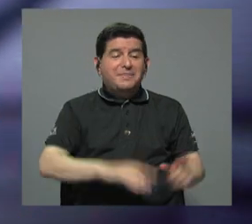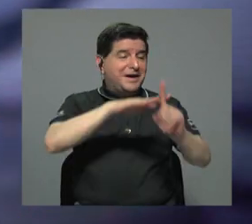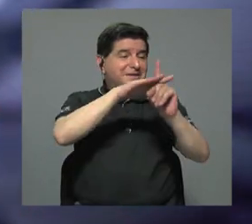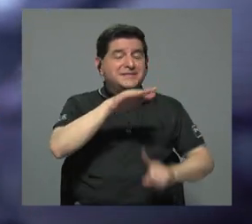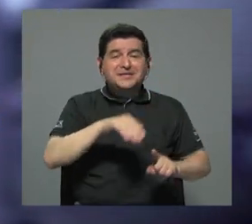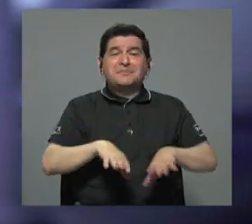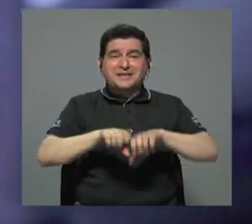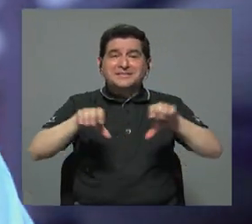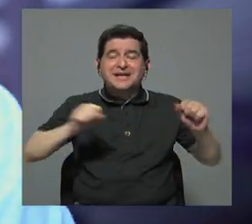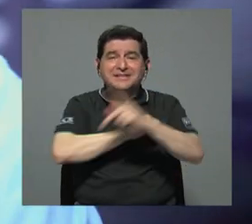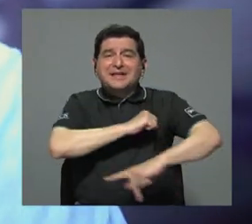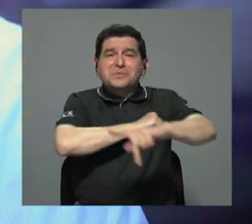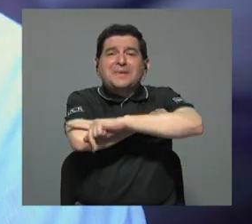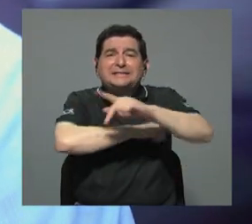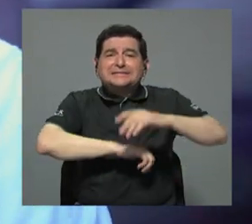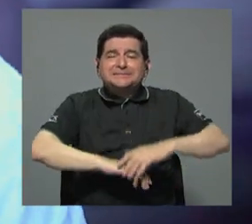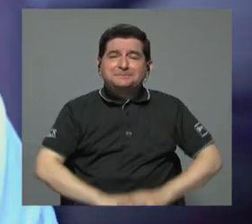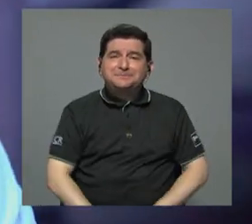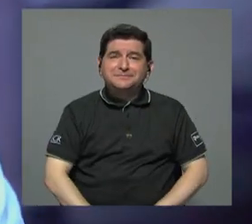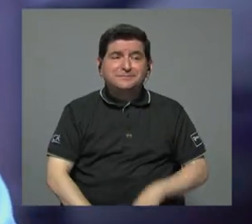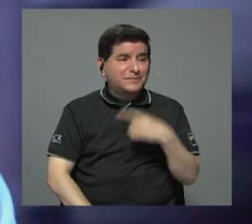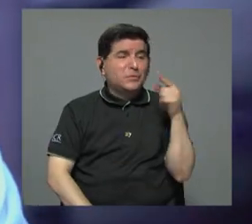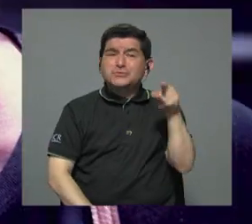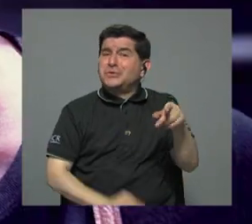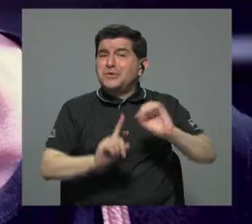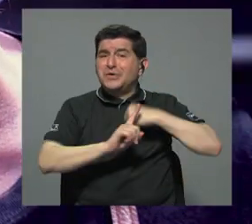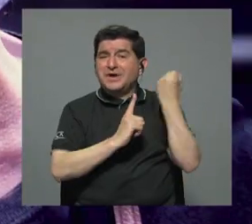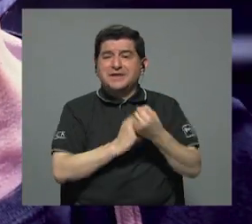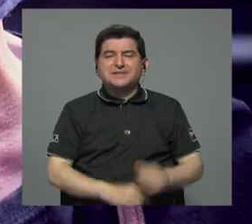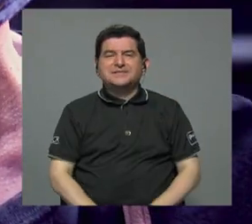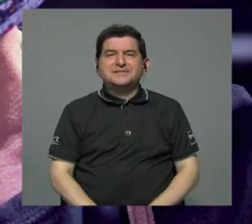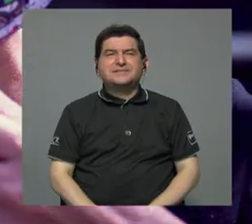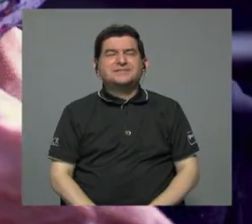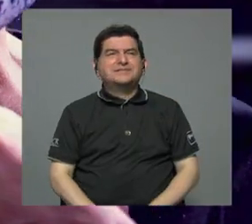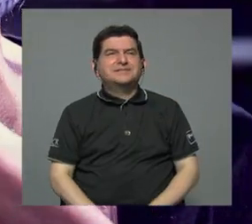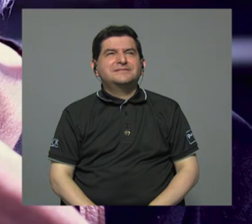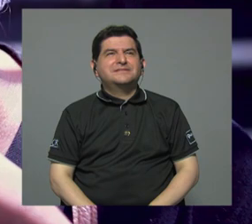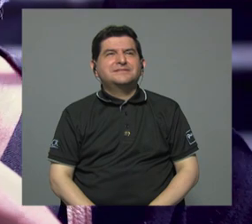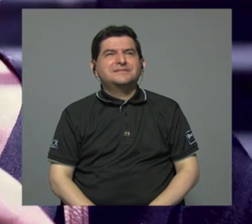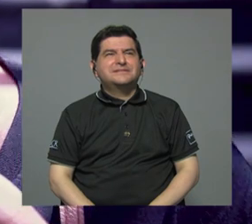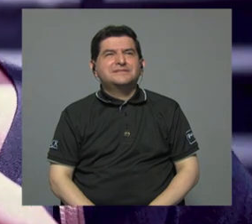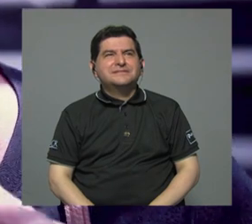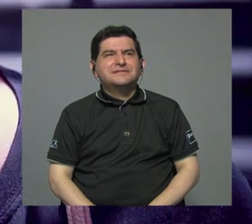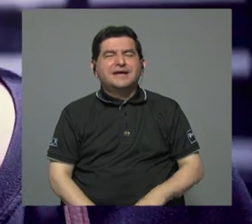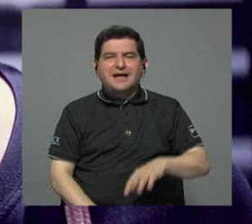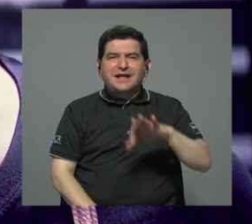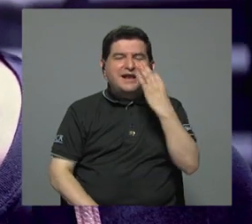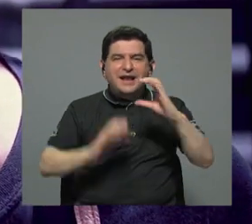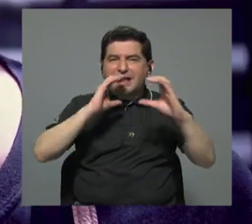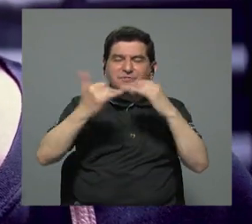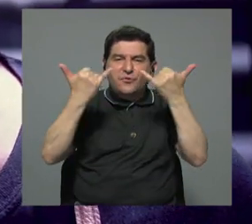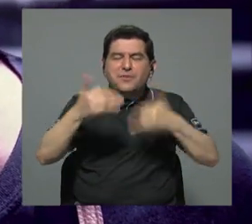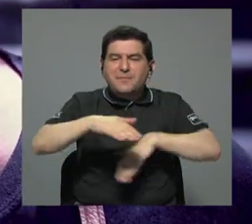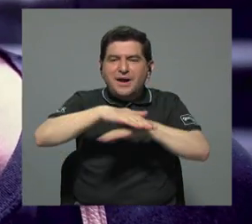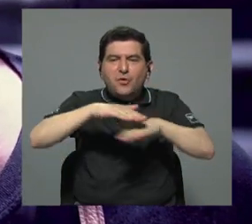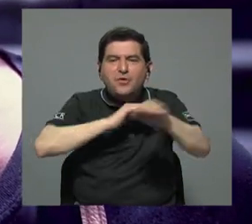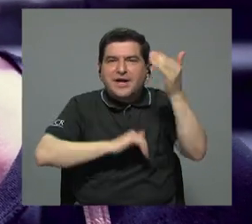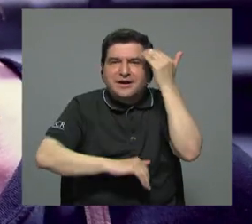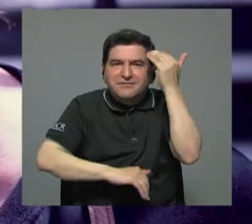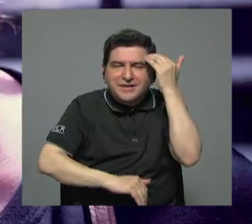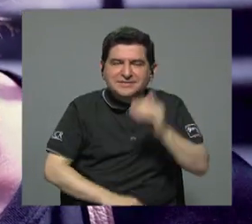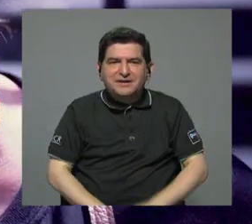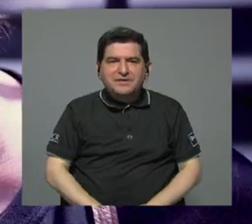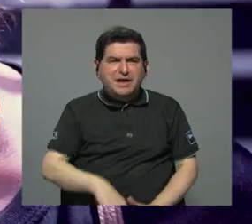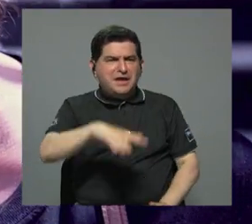corrupción en este país con solamente media de comunicación este son la base ahora de saber y